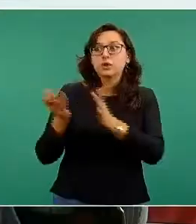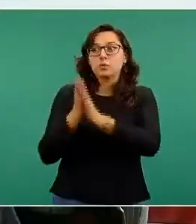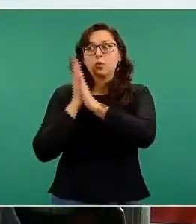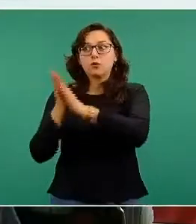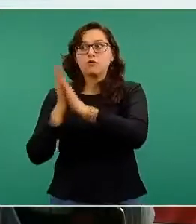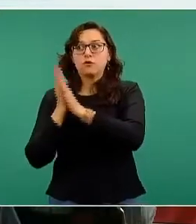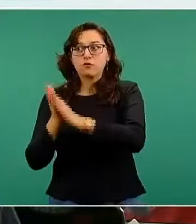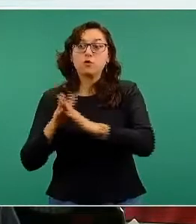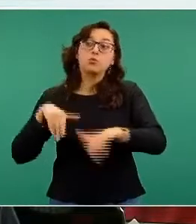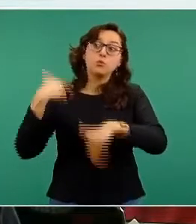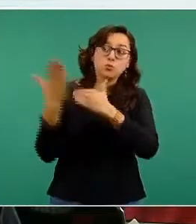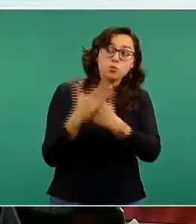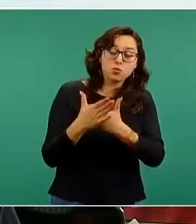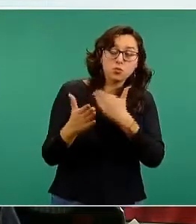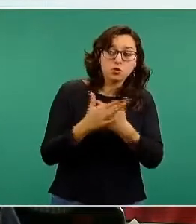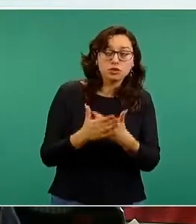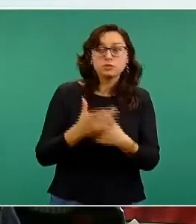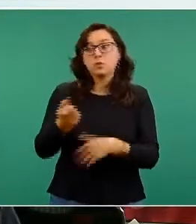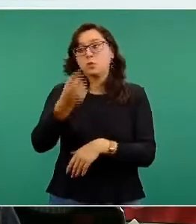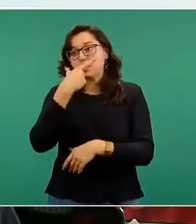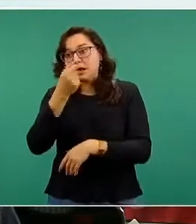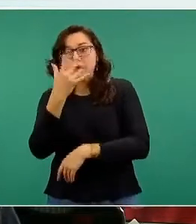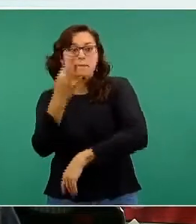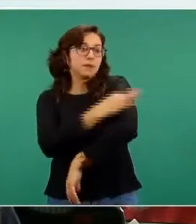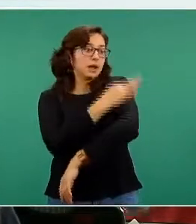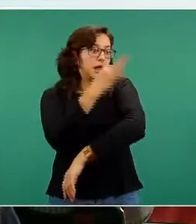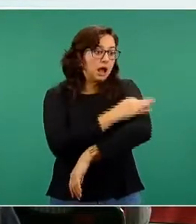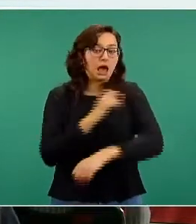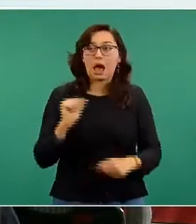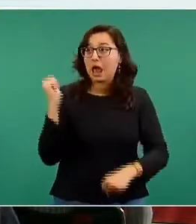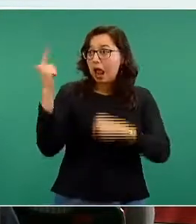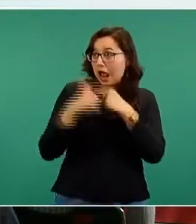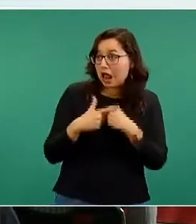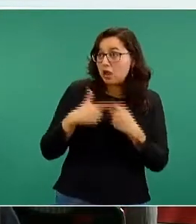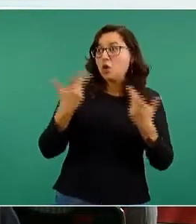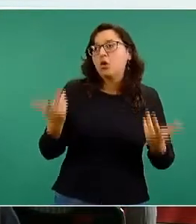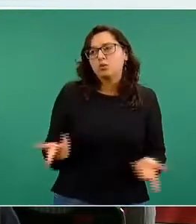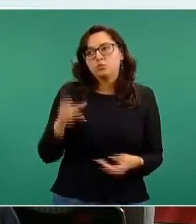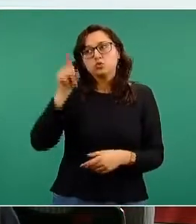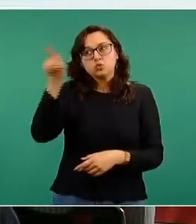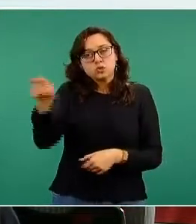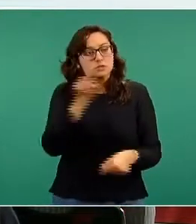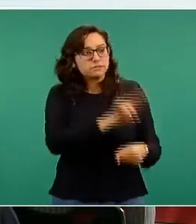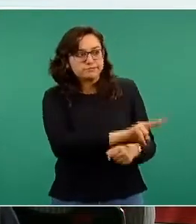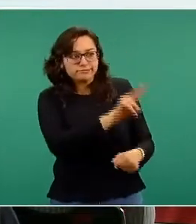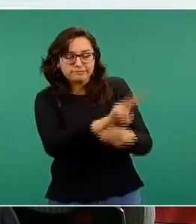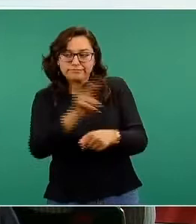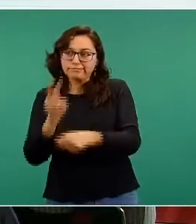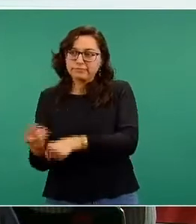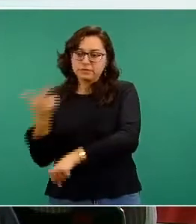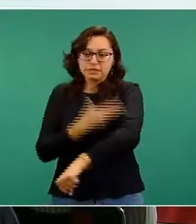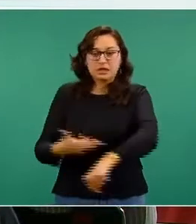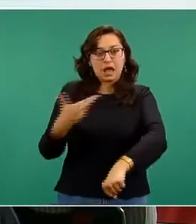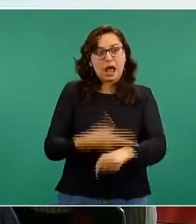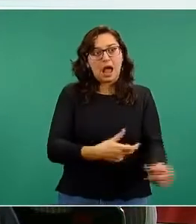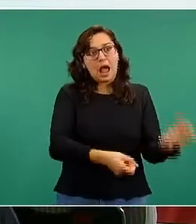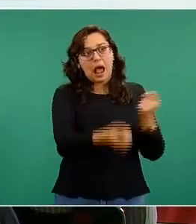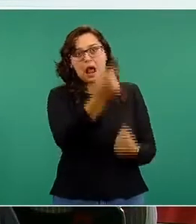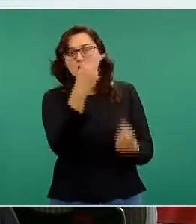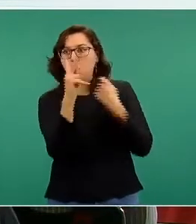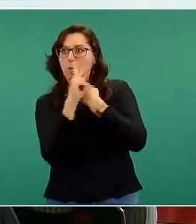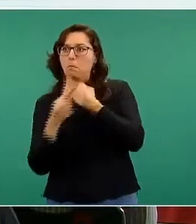que la organización tomara las acciones necesarias que facilitaran el impedir el